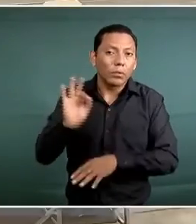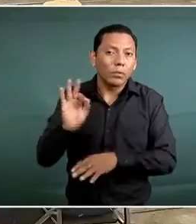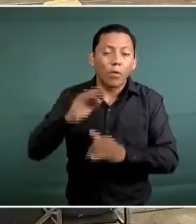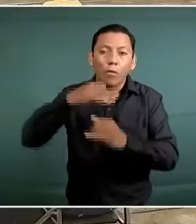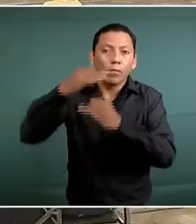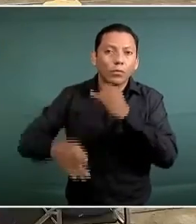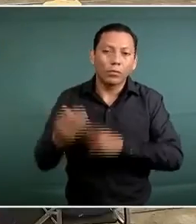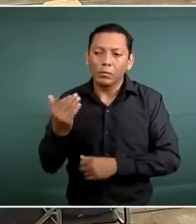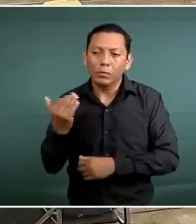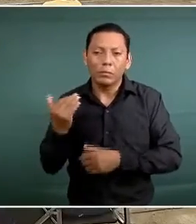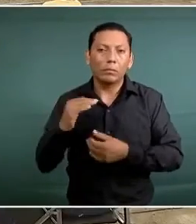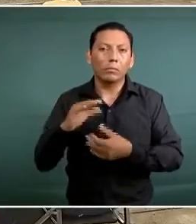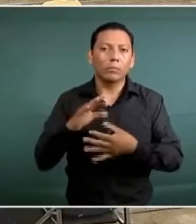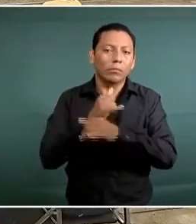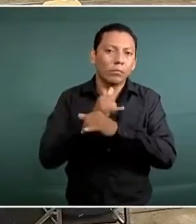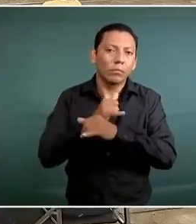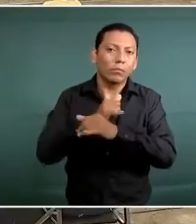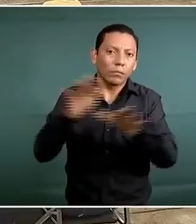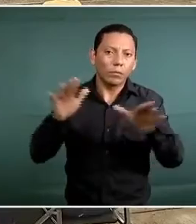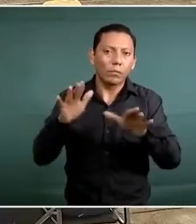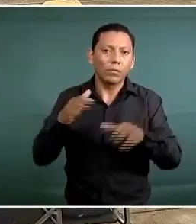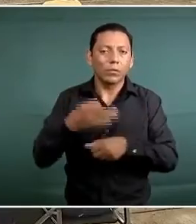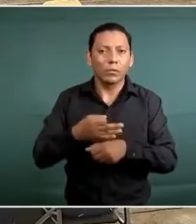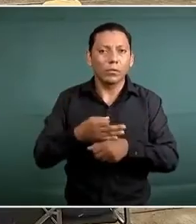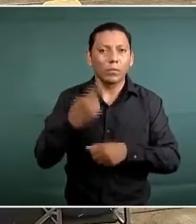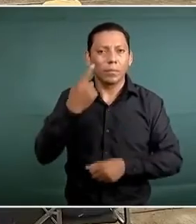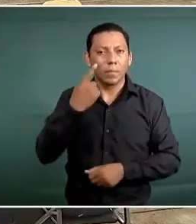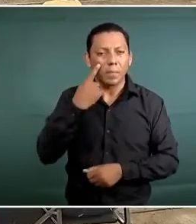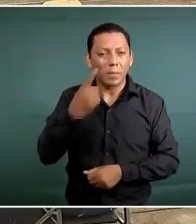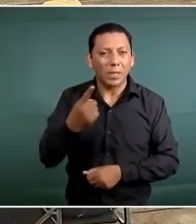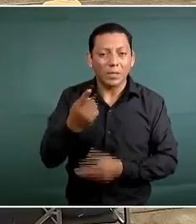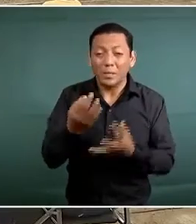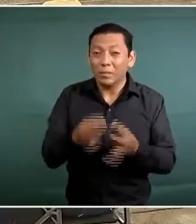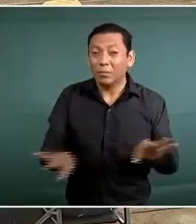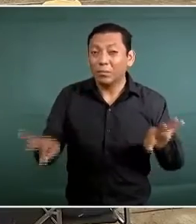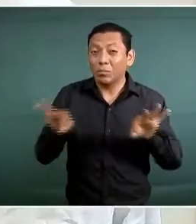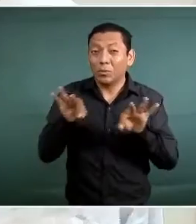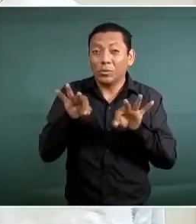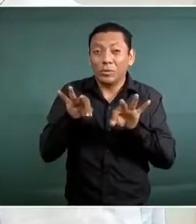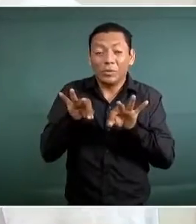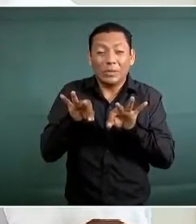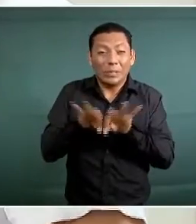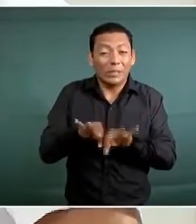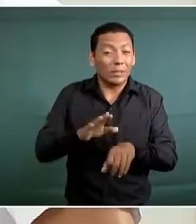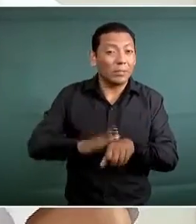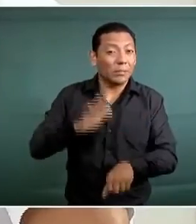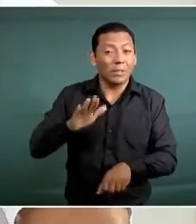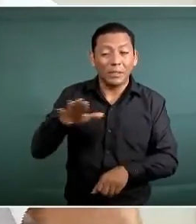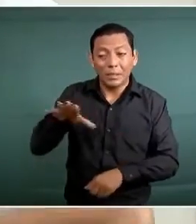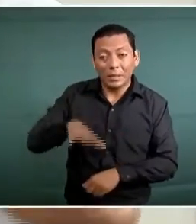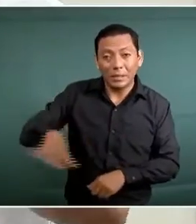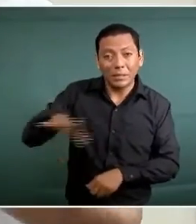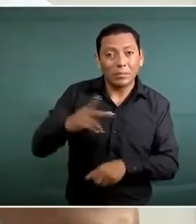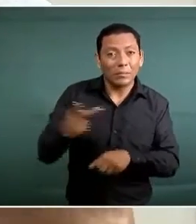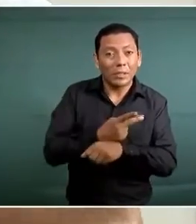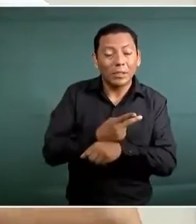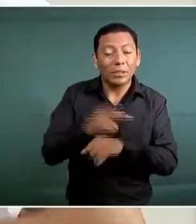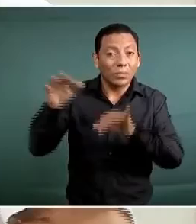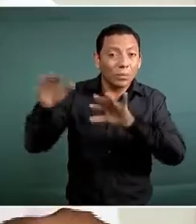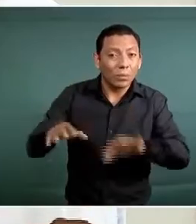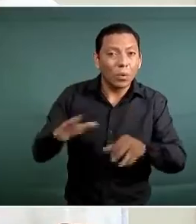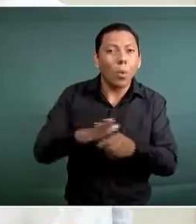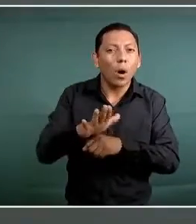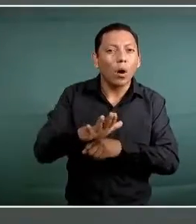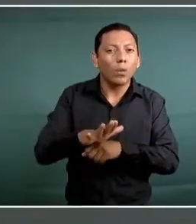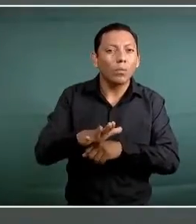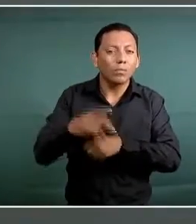pronóstico que tenemos al momento. Los elementos más importantes de estos sistemas son el viento, que en